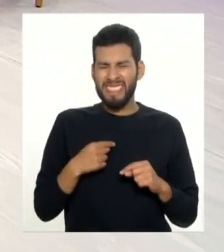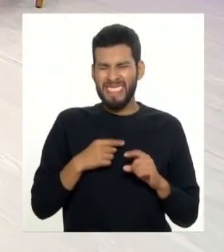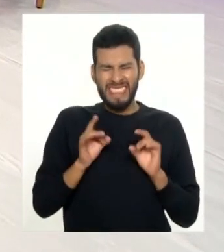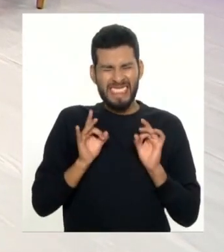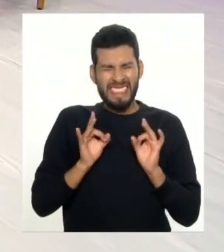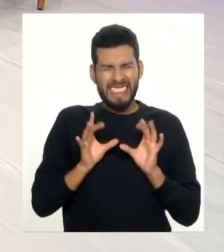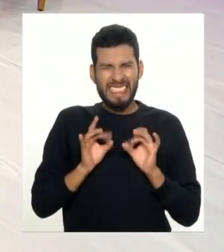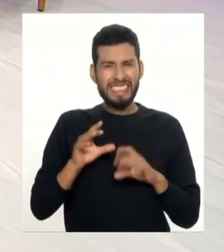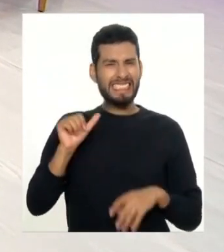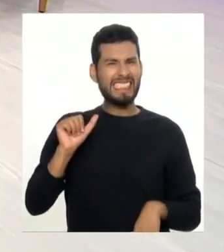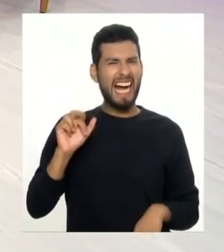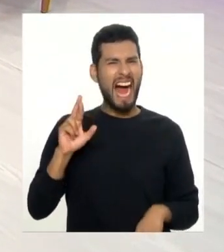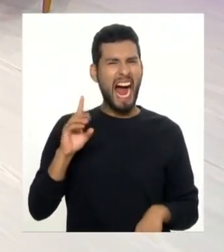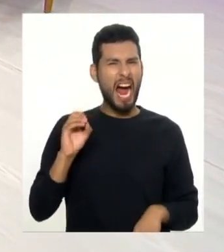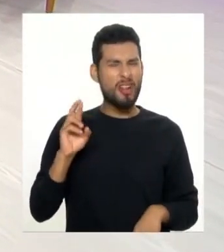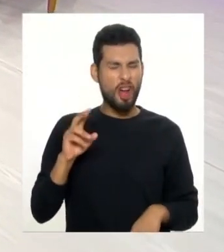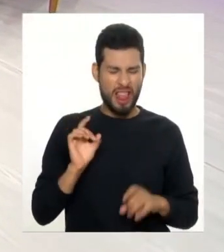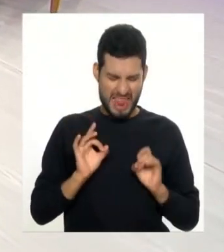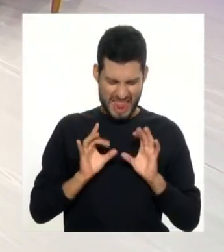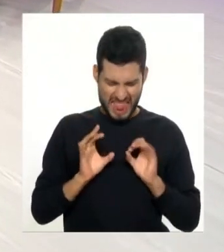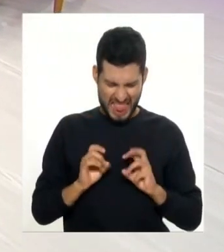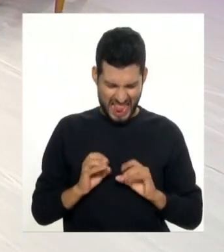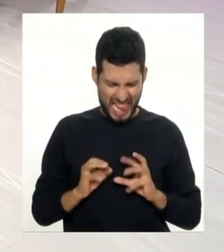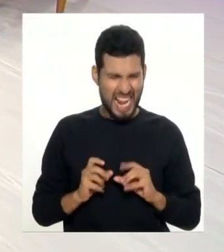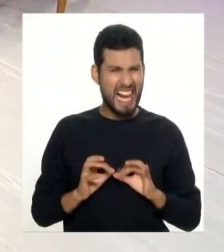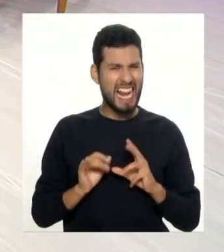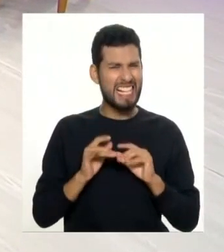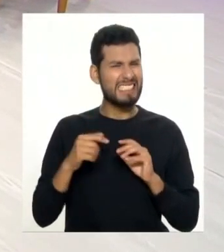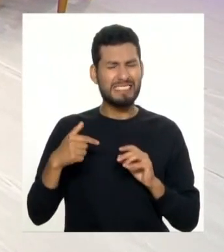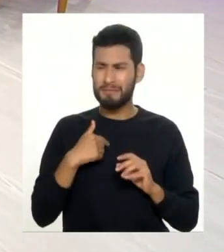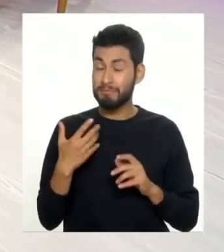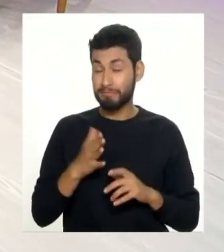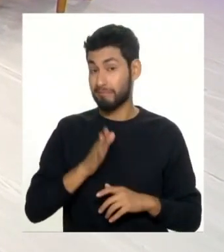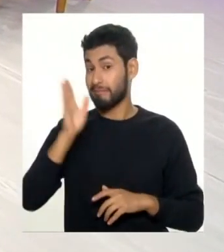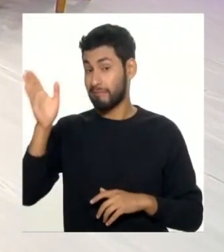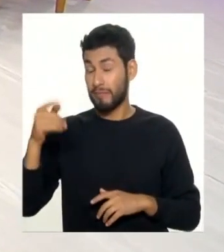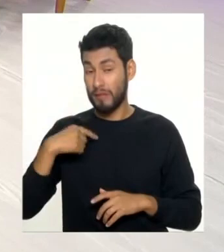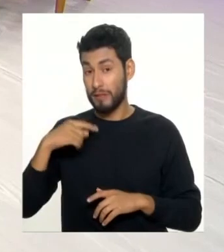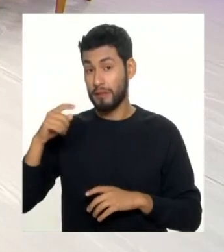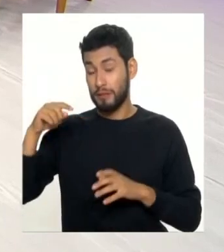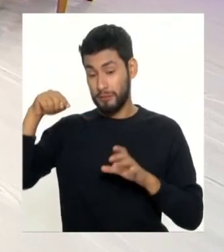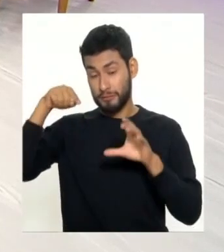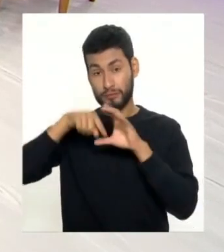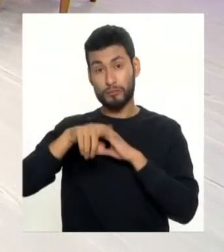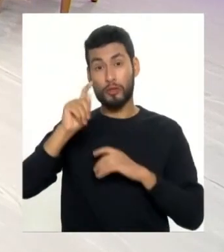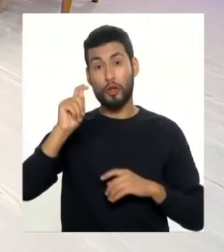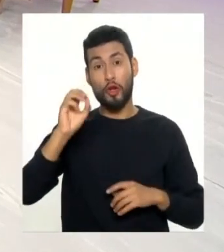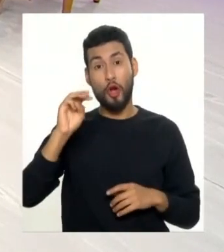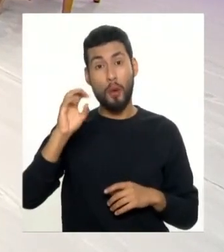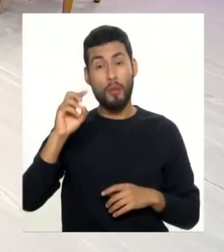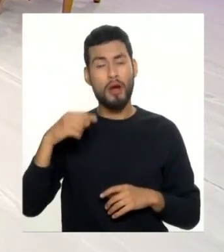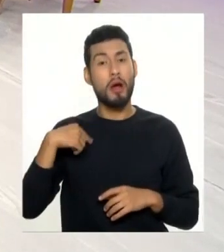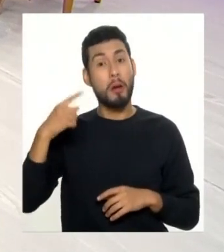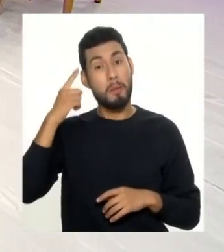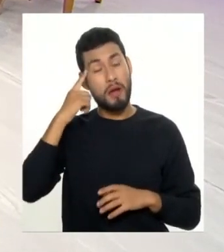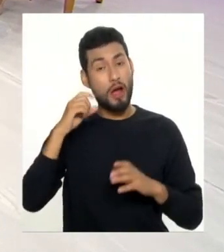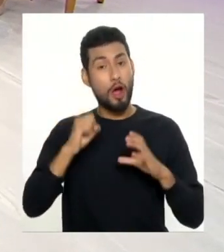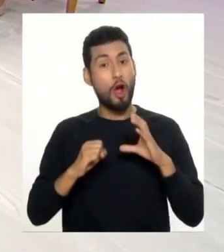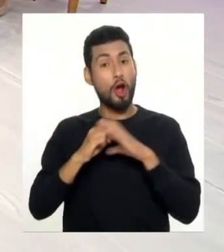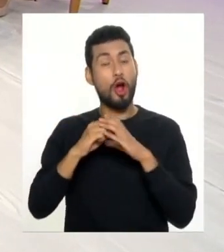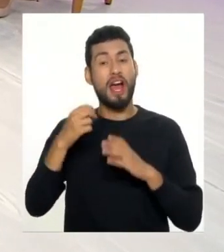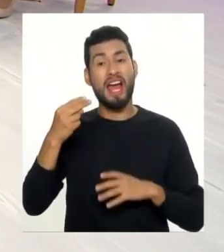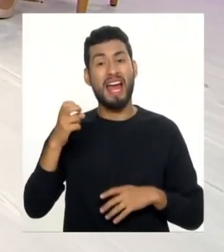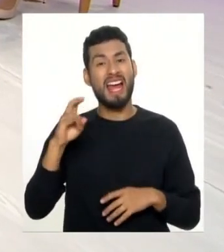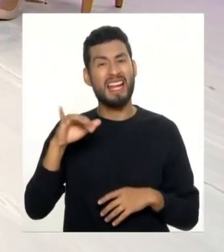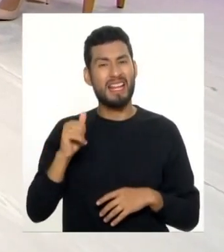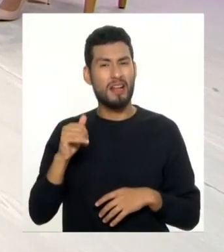hace 15 años. He ido y me han hecho una tomografía. En primera instancia me dijeron que era una hernia en la